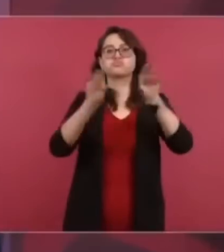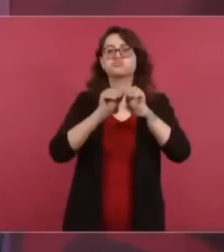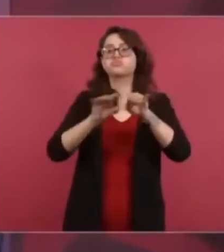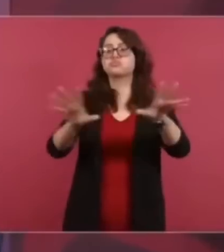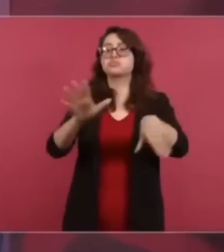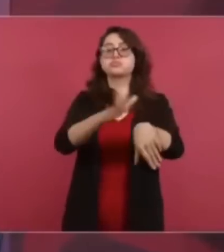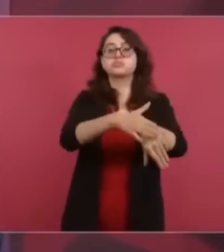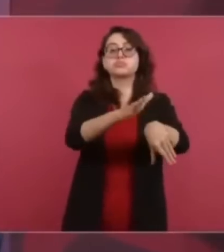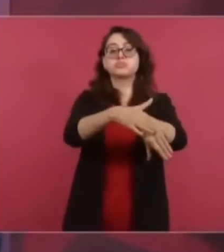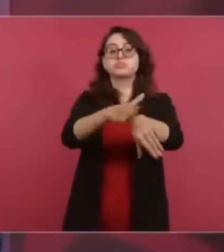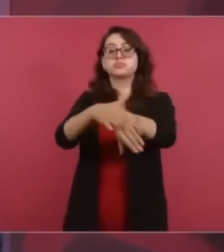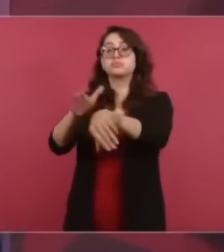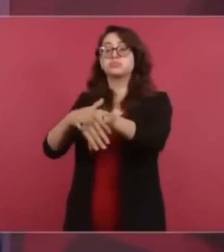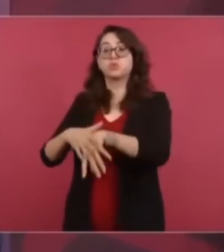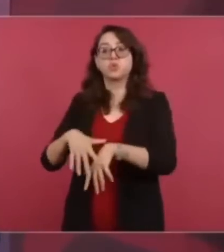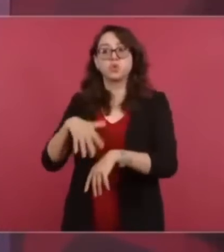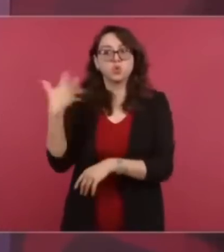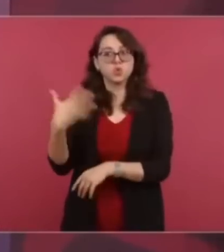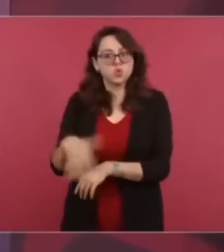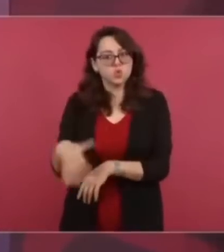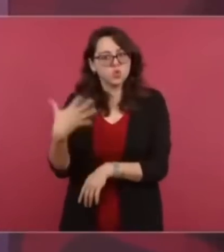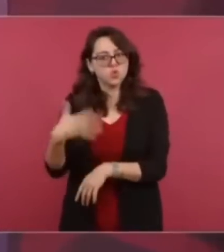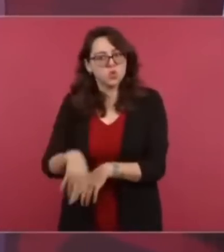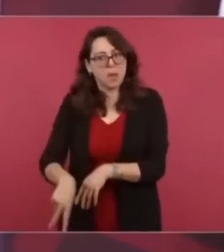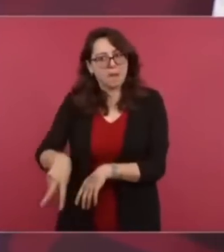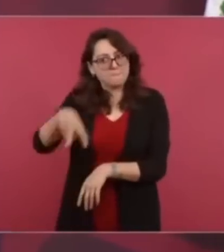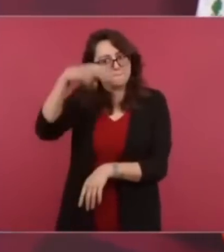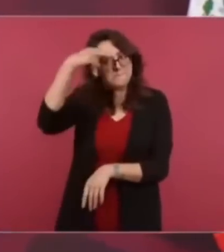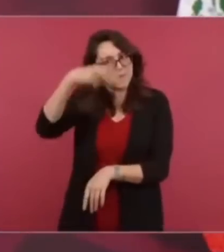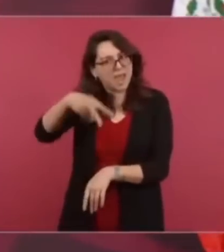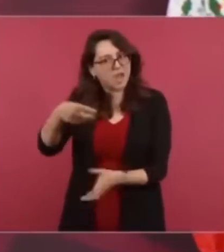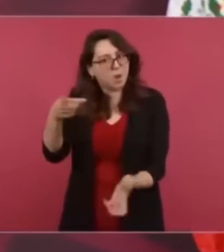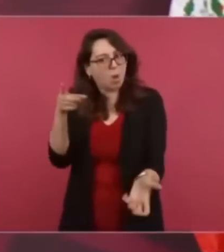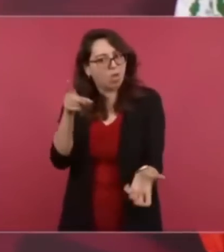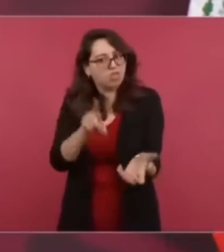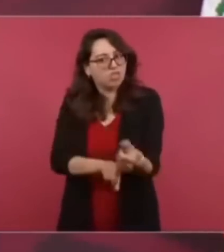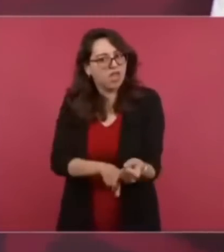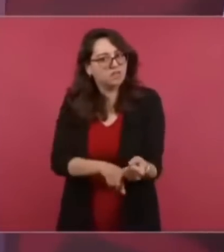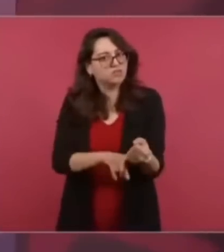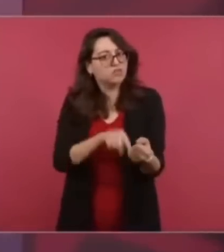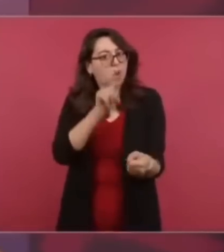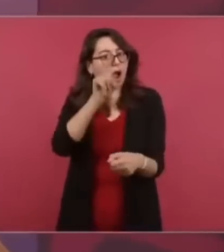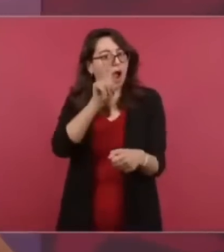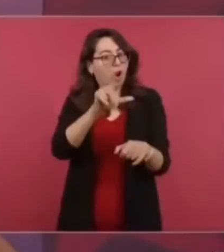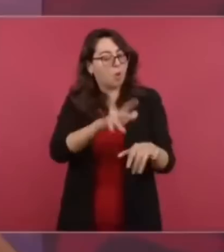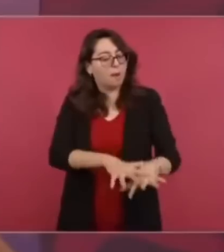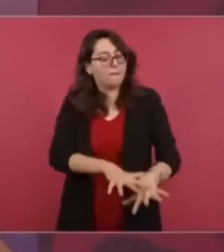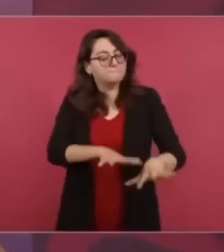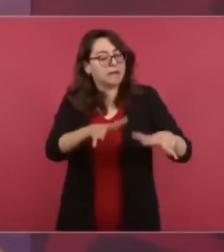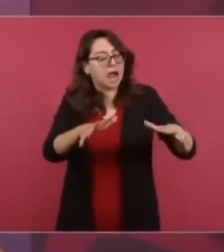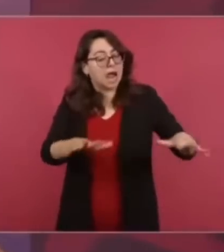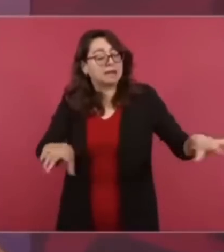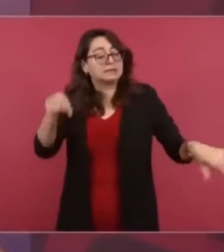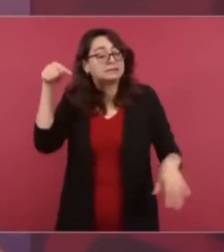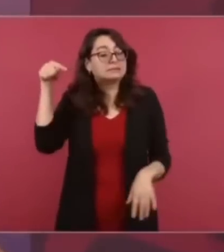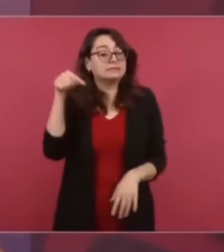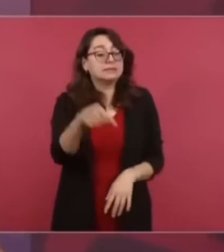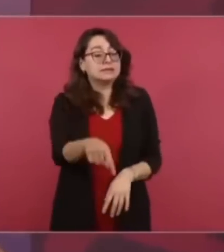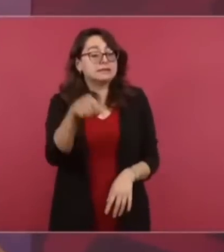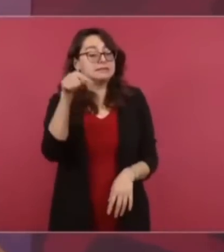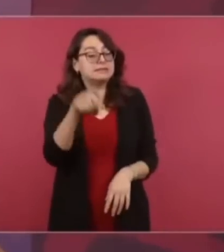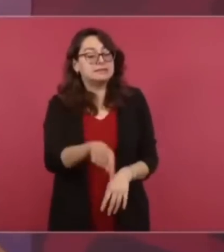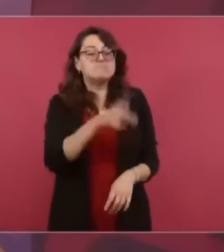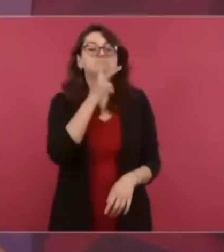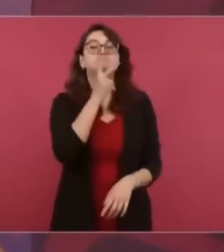hablando de que teníamos un tesoro, los mexicanos, en las aguas profundas, pero no lo